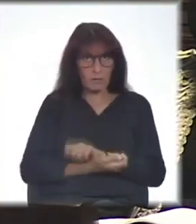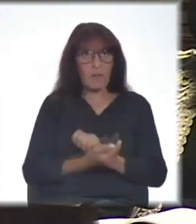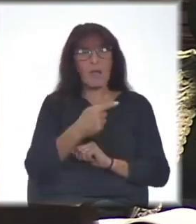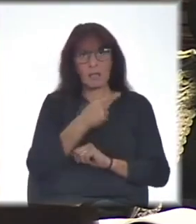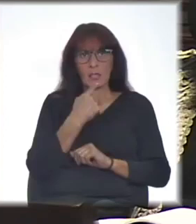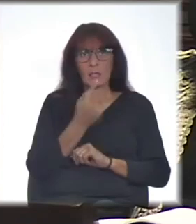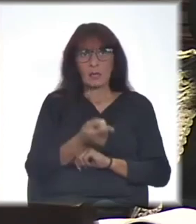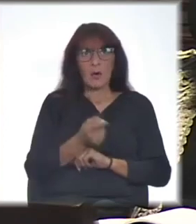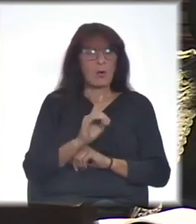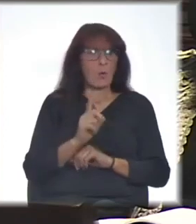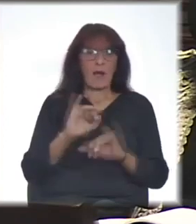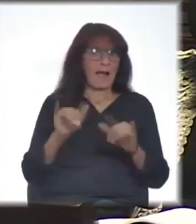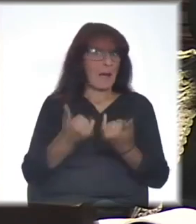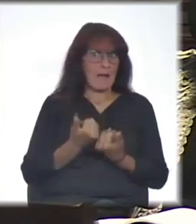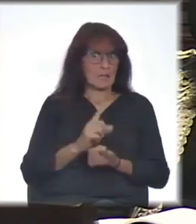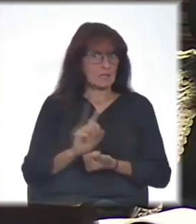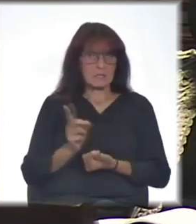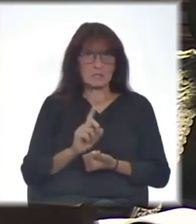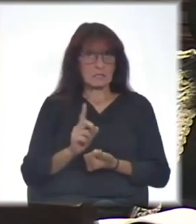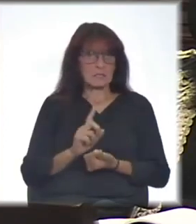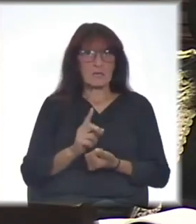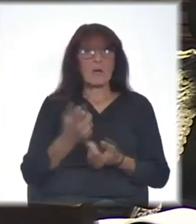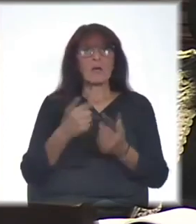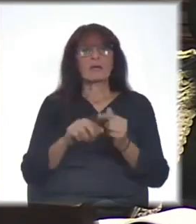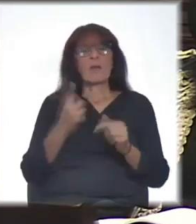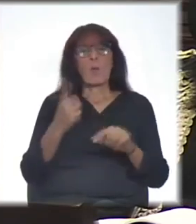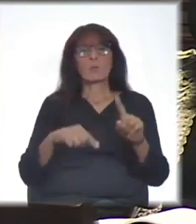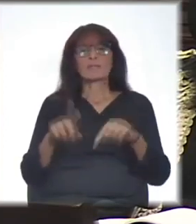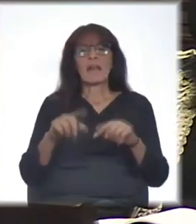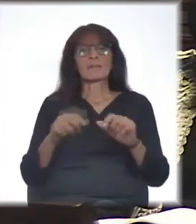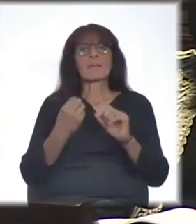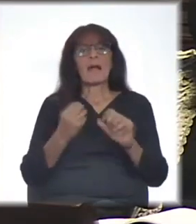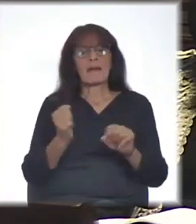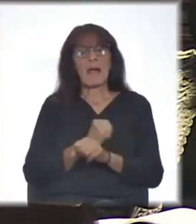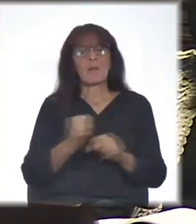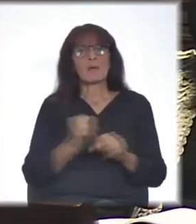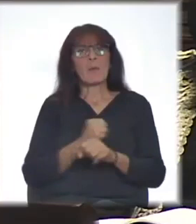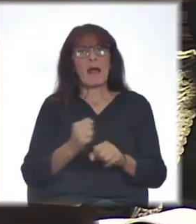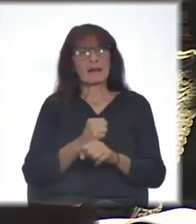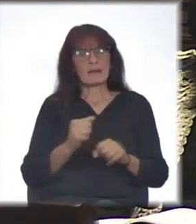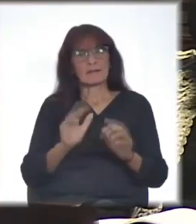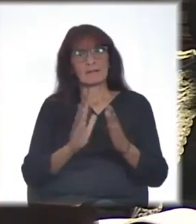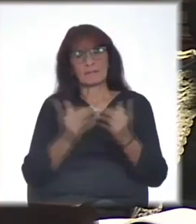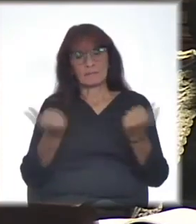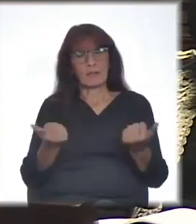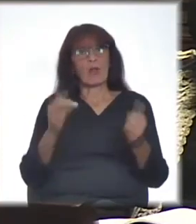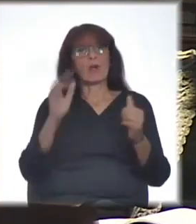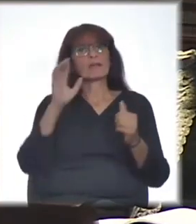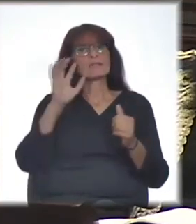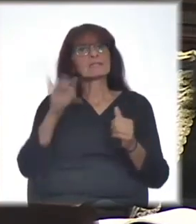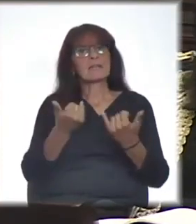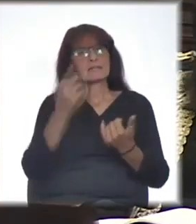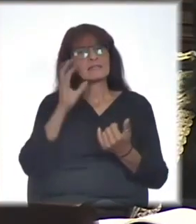fue sencillamente que jamás había sucedido, ya que era casi un trámite para avalar lo que avesados constitucionalistas habrían ya